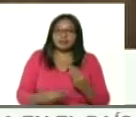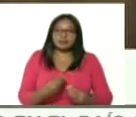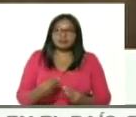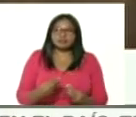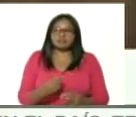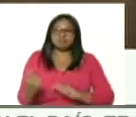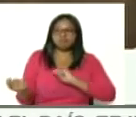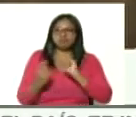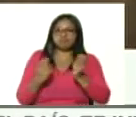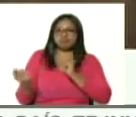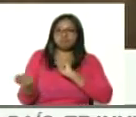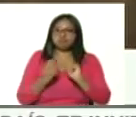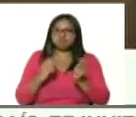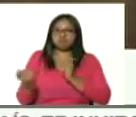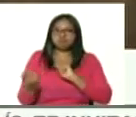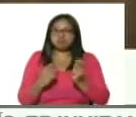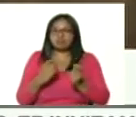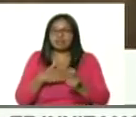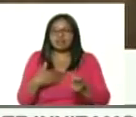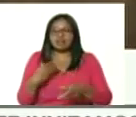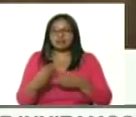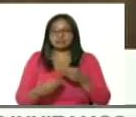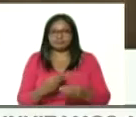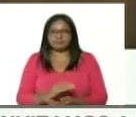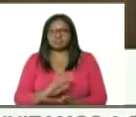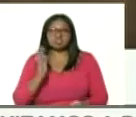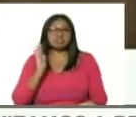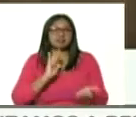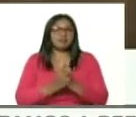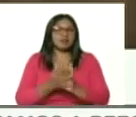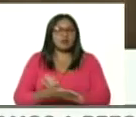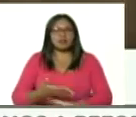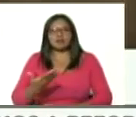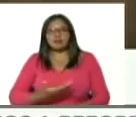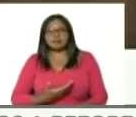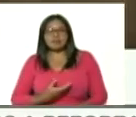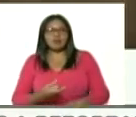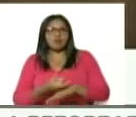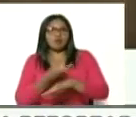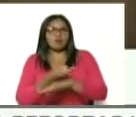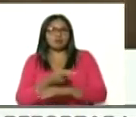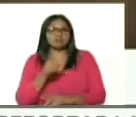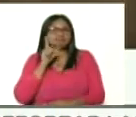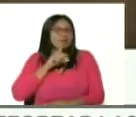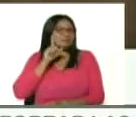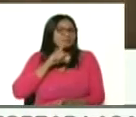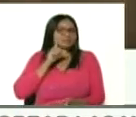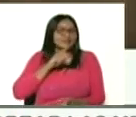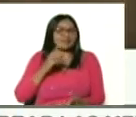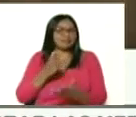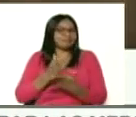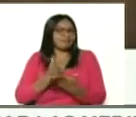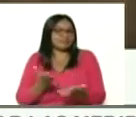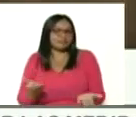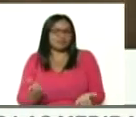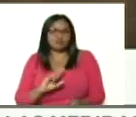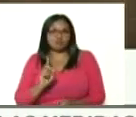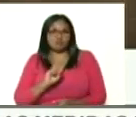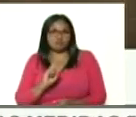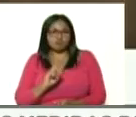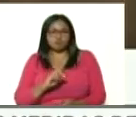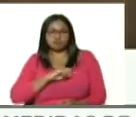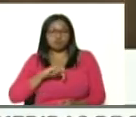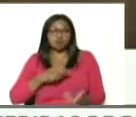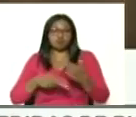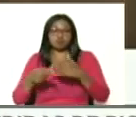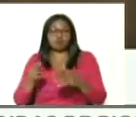de conflicto el planteamiento que hemos hecho, diciendo que van a acabar con las alcaldías, con las gobernaciones, falsedades, las falsedades de siempre. Nosotros hablamos de la